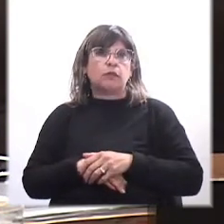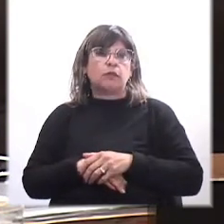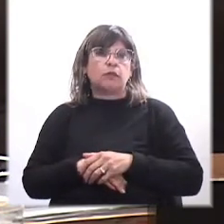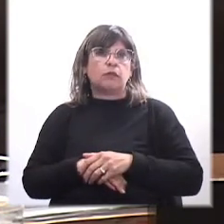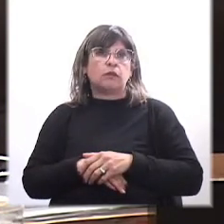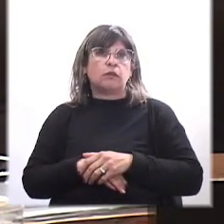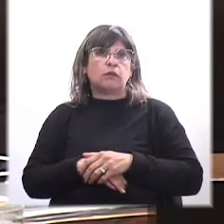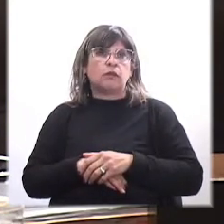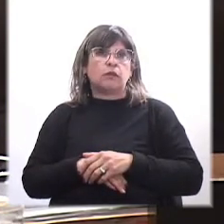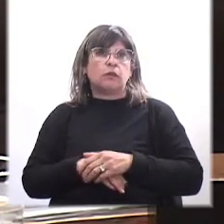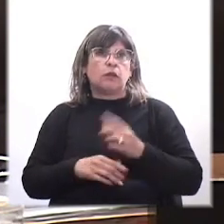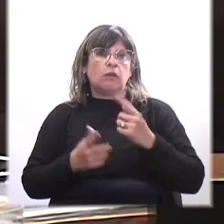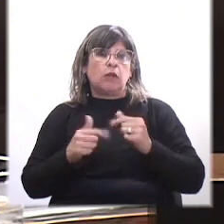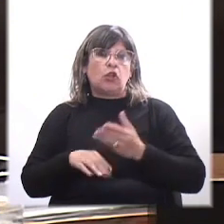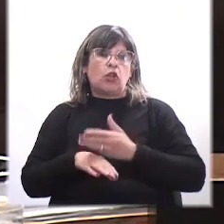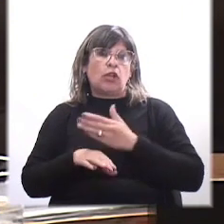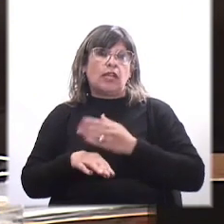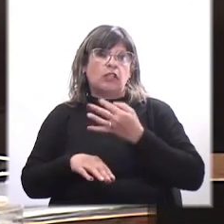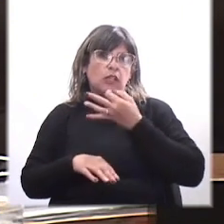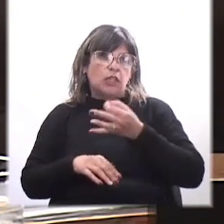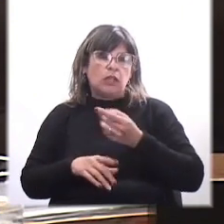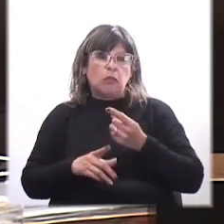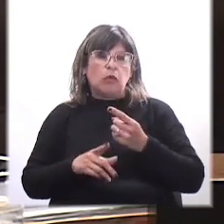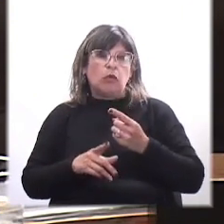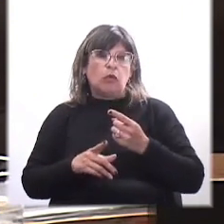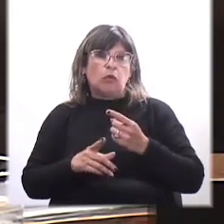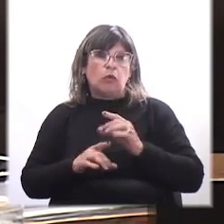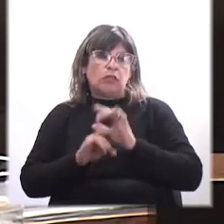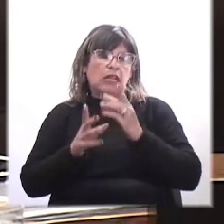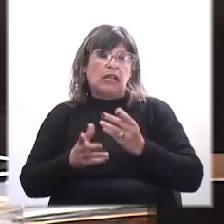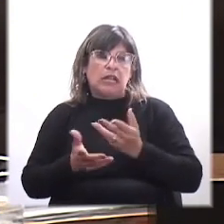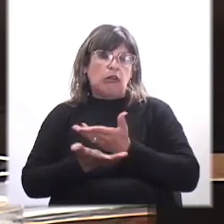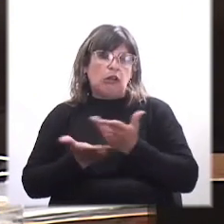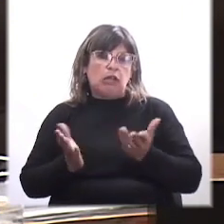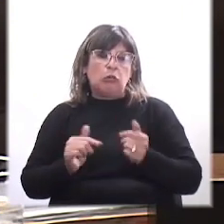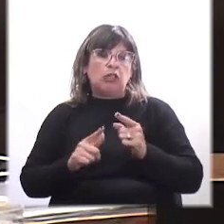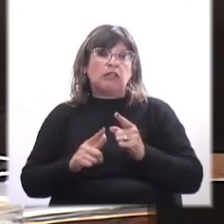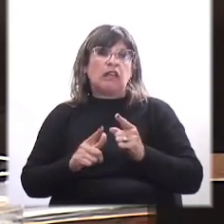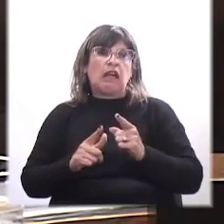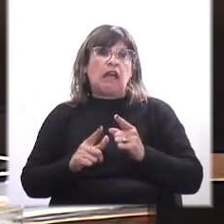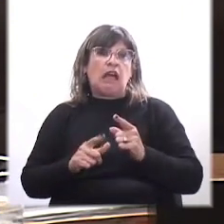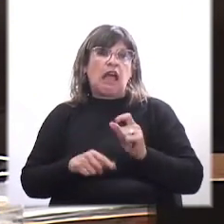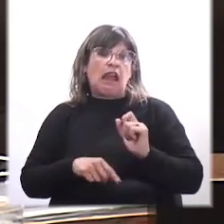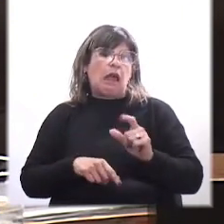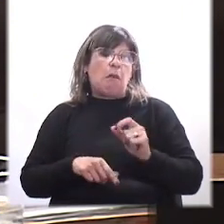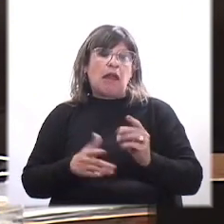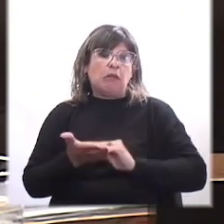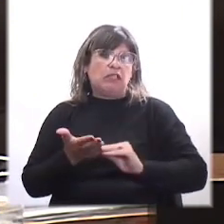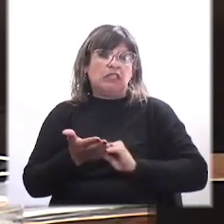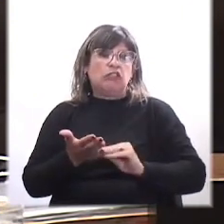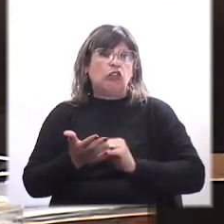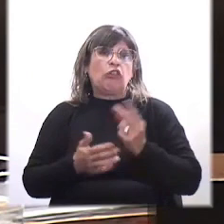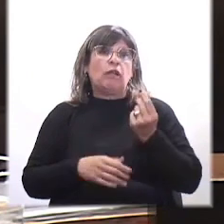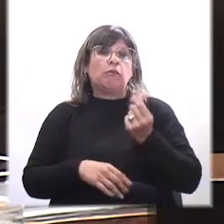Lo antes expuesto creo que sin duda denota la mala administración de los dineros públicos,